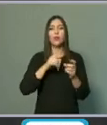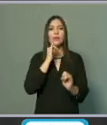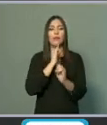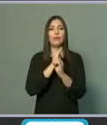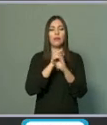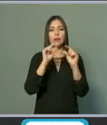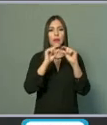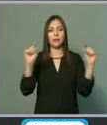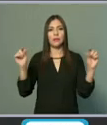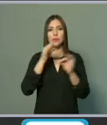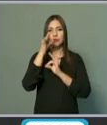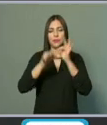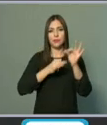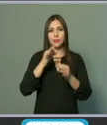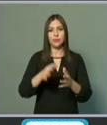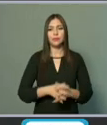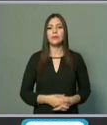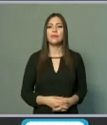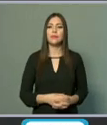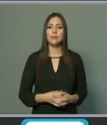horarios.